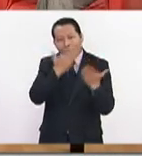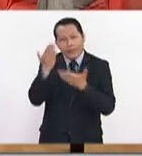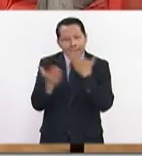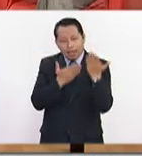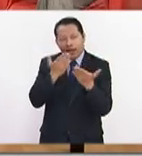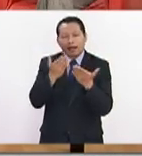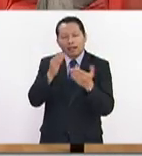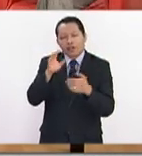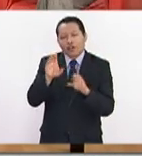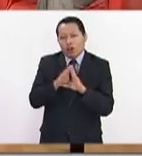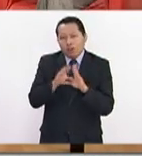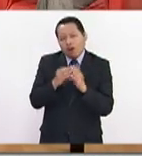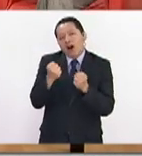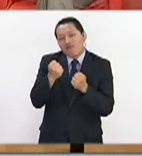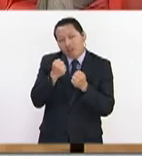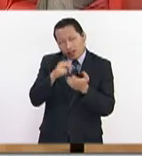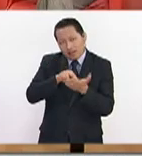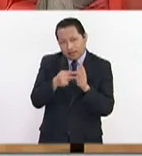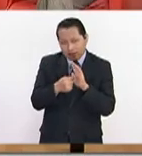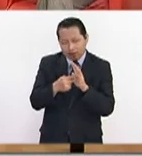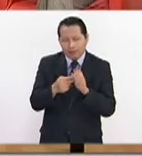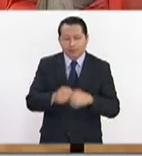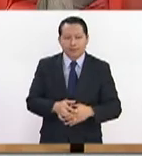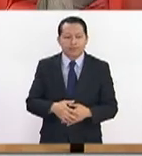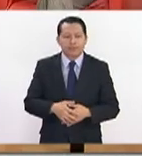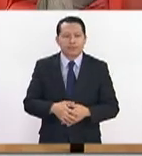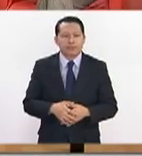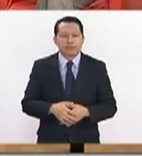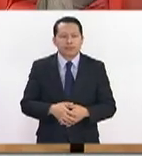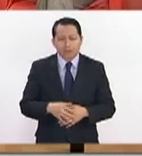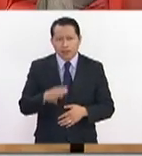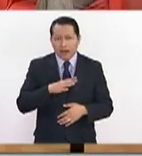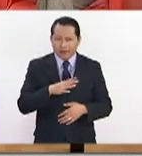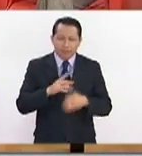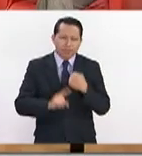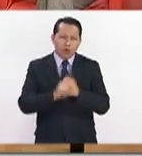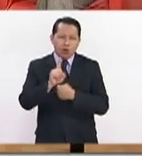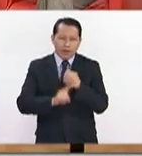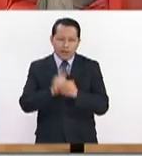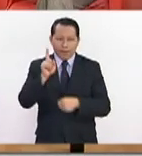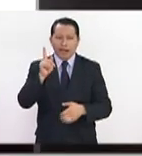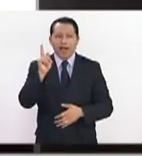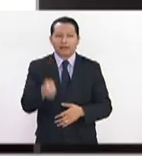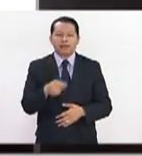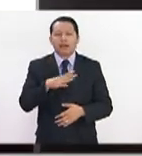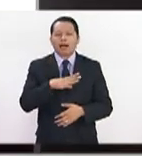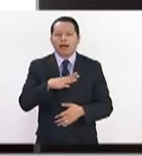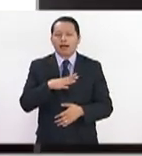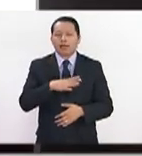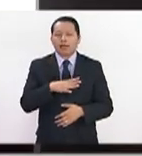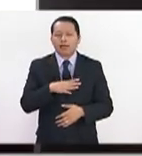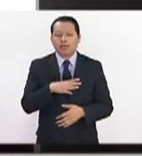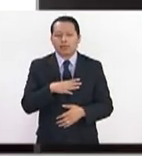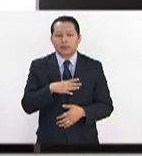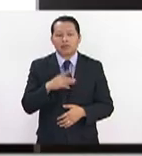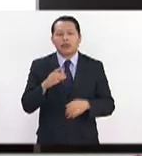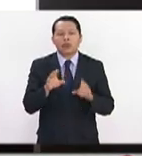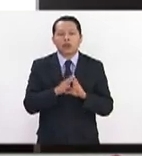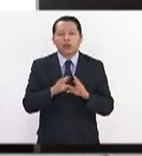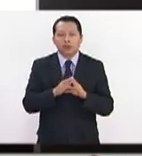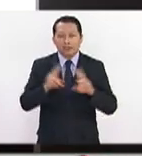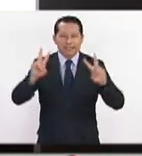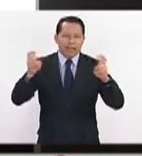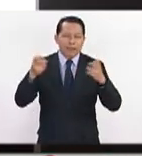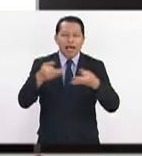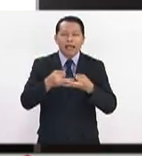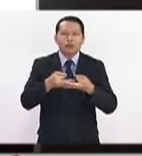o ciencias duras, ¿no? Como es la ingeniería? Tenemos un gran problema que podríamos llamarlo el suelo